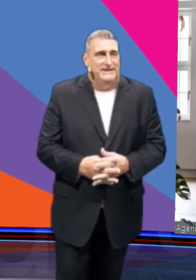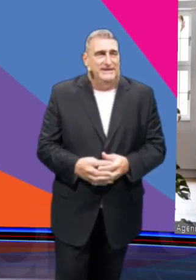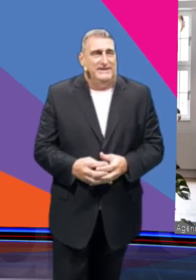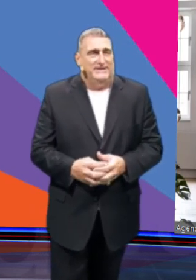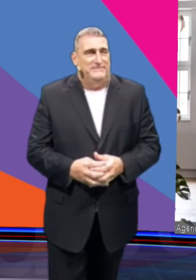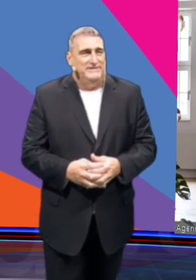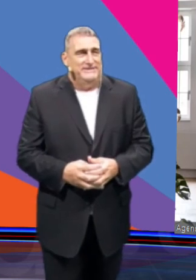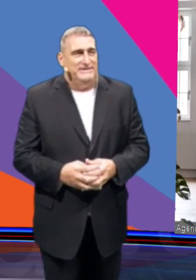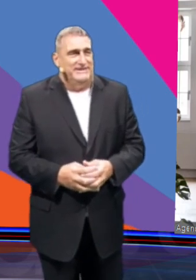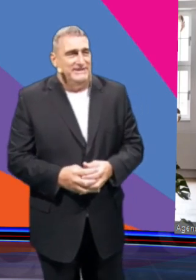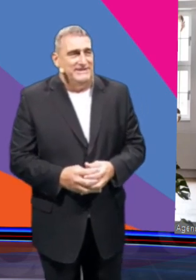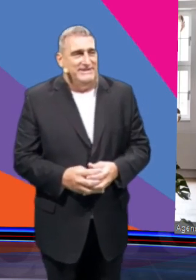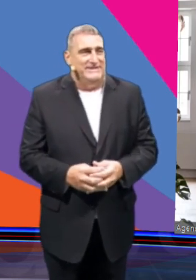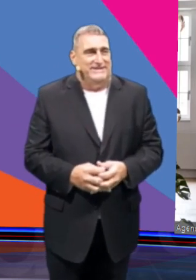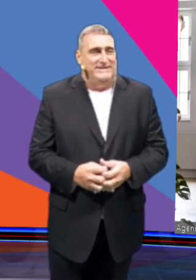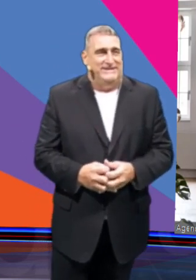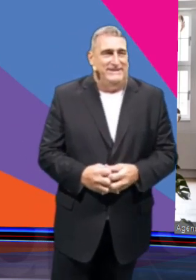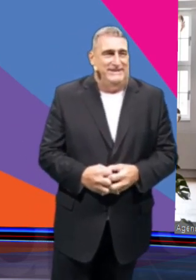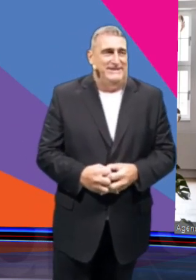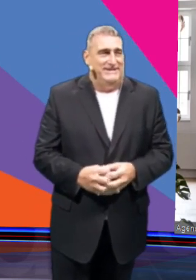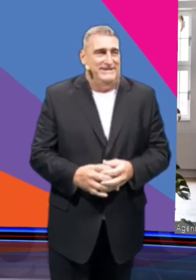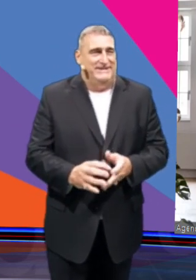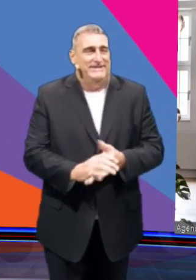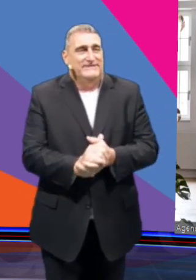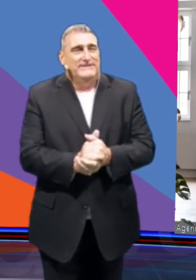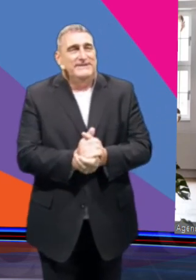efectivamente, efectivamente distintos.